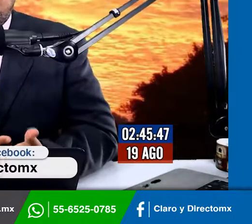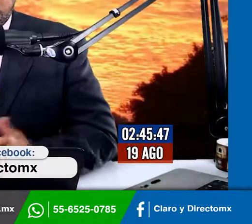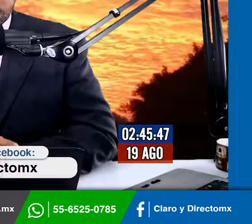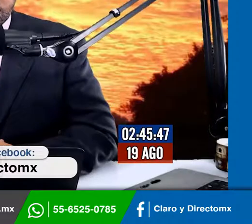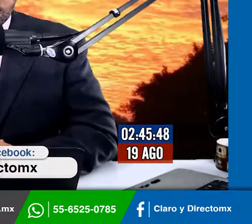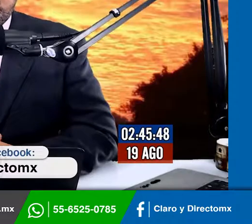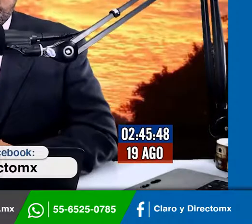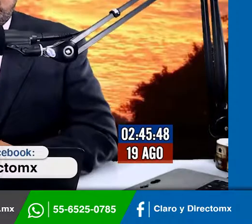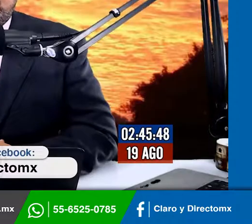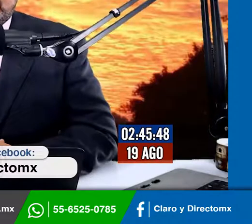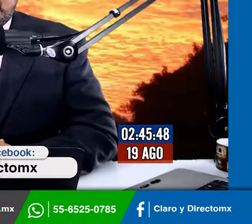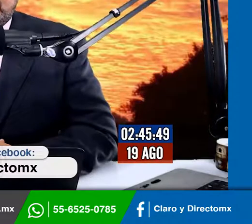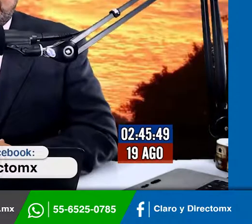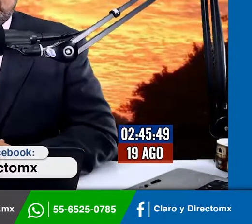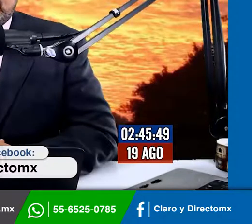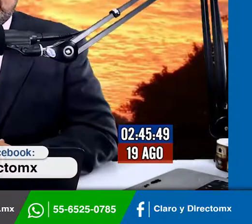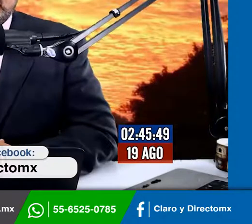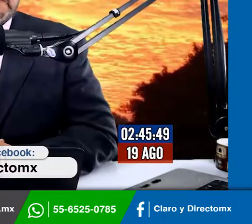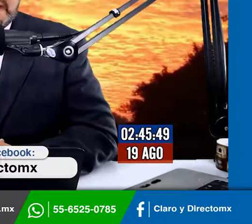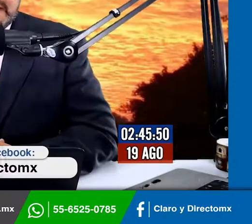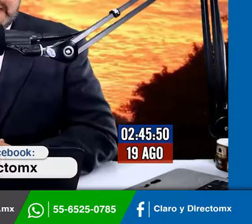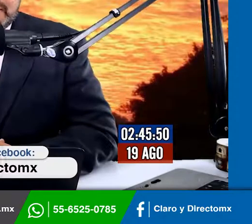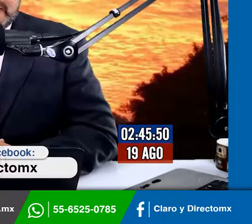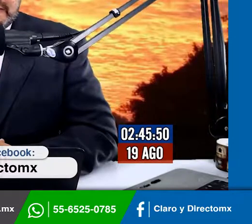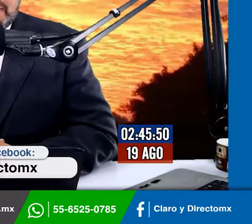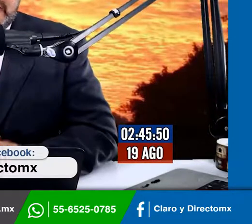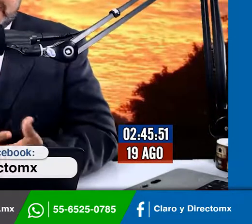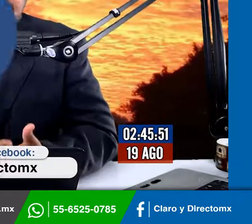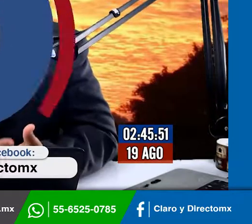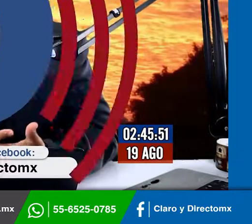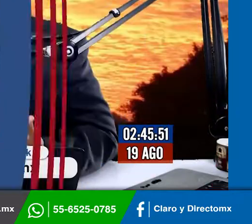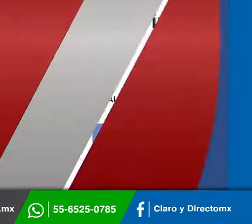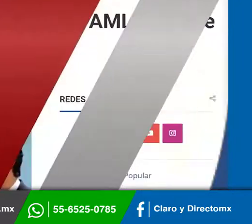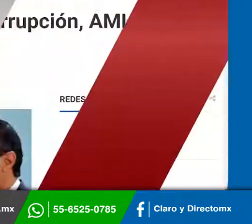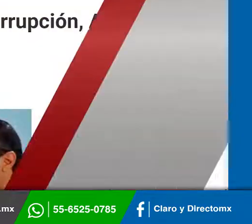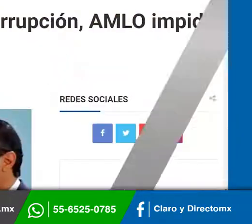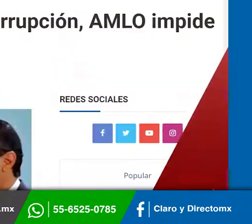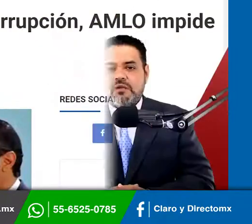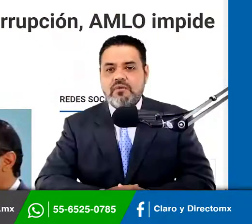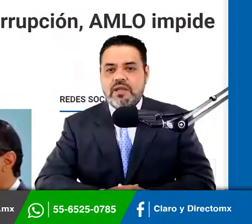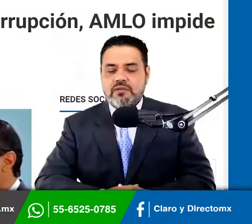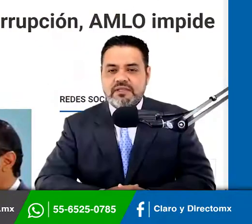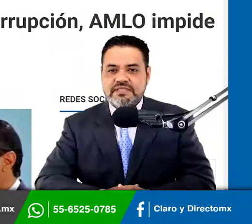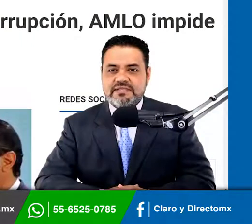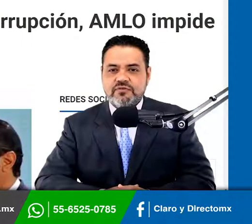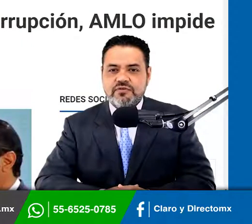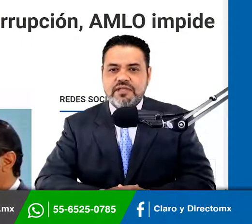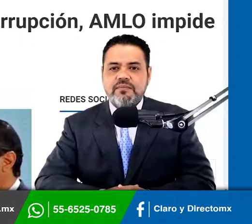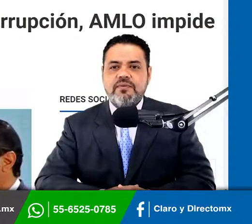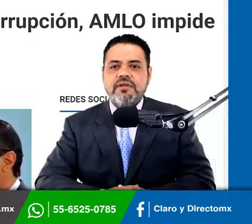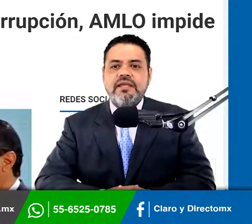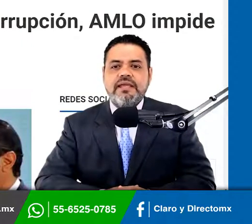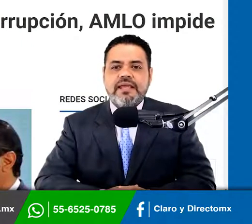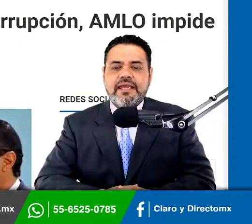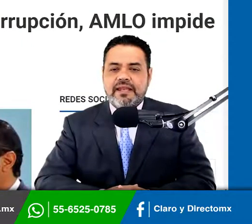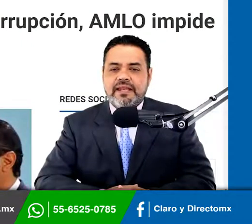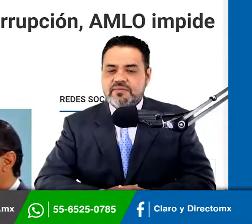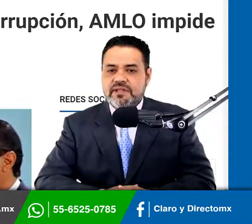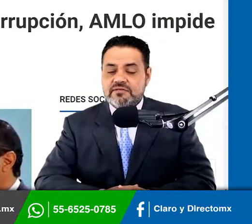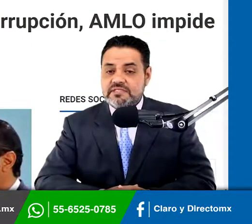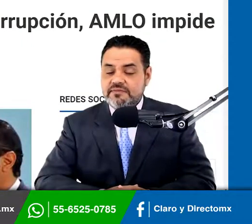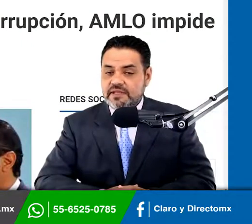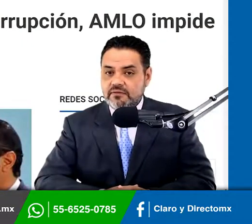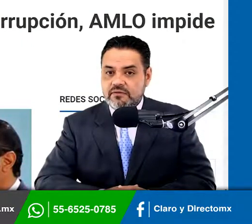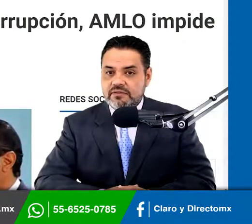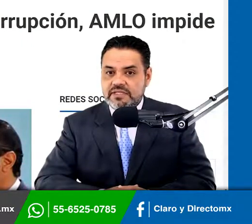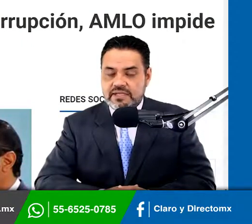apareciera en ese vídeo nada más y nada menos que su secretario particular y muy cercano colaborador desde hace mucho tiempo en esos